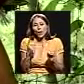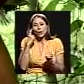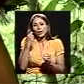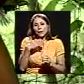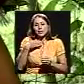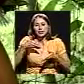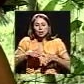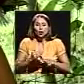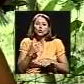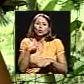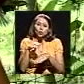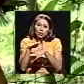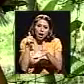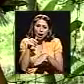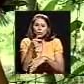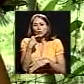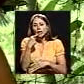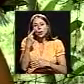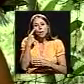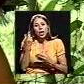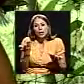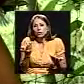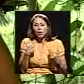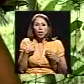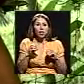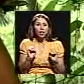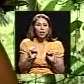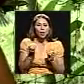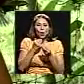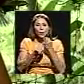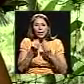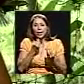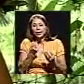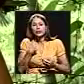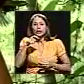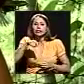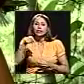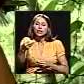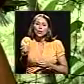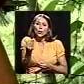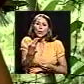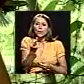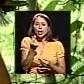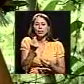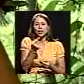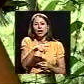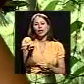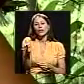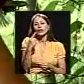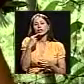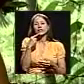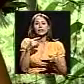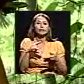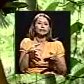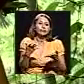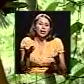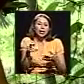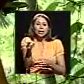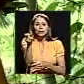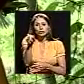los llamo y les digo, mira que no tengo nada, papito, que comer o algo, necesito que me mande plata. Ay, me salen que ellos están igual.